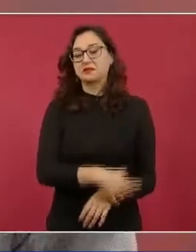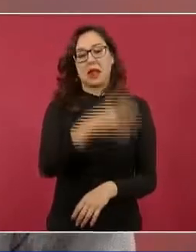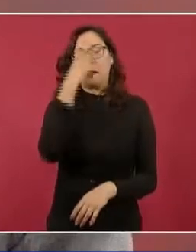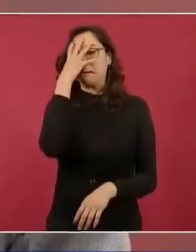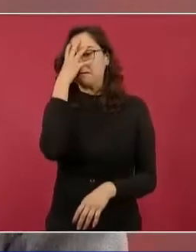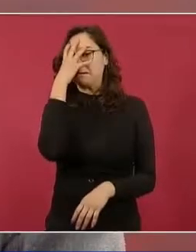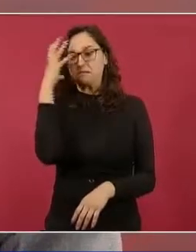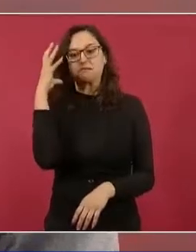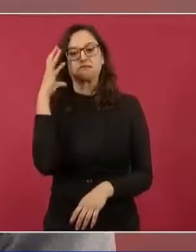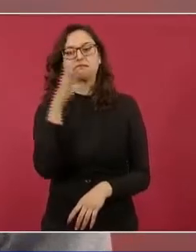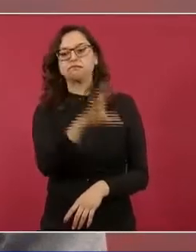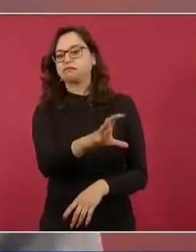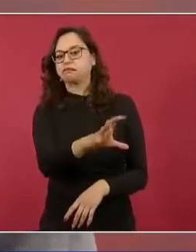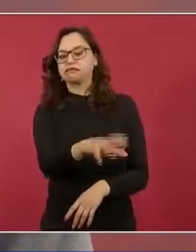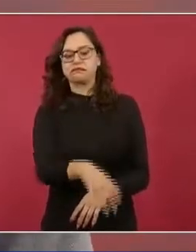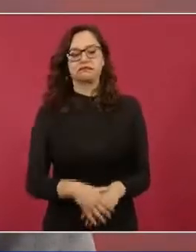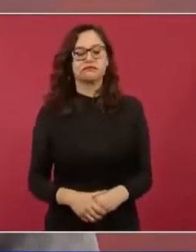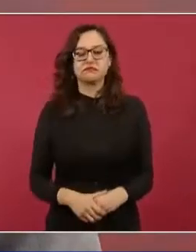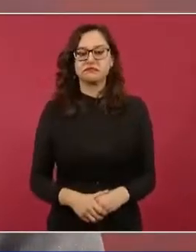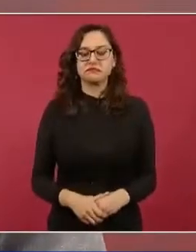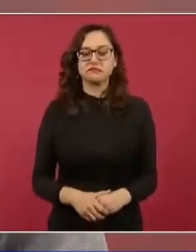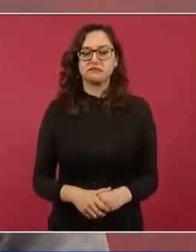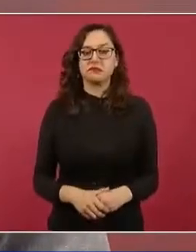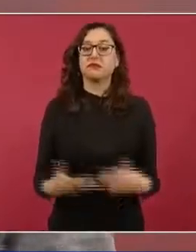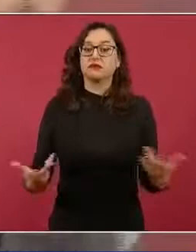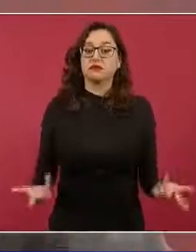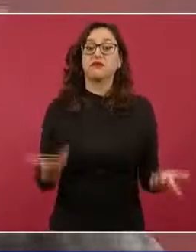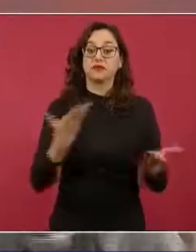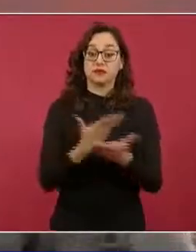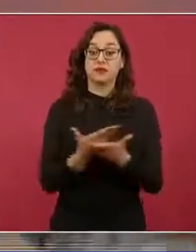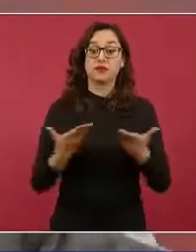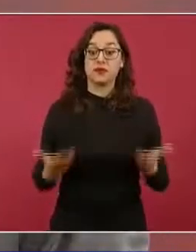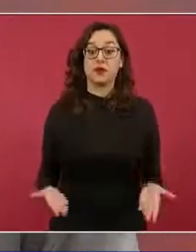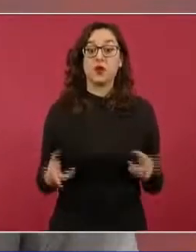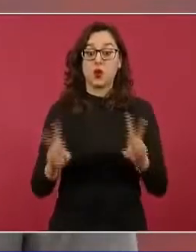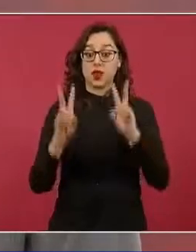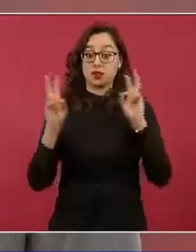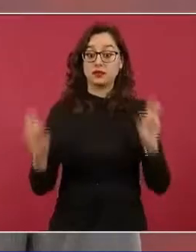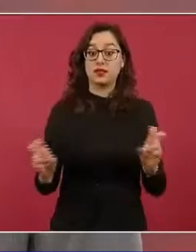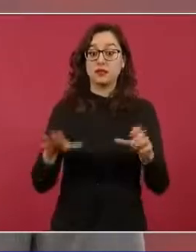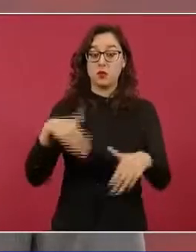la consulta, la revocación del mandato, y voy a tratar el tema,